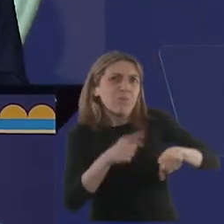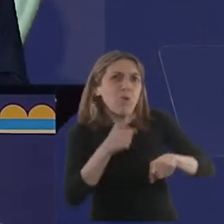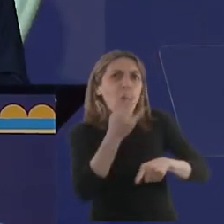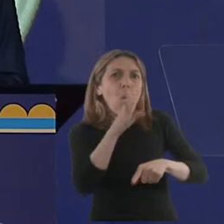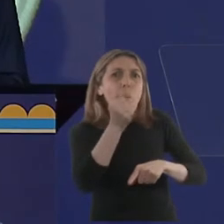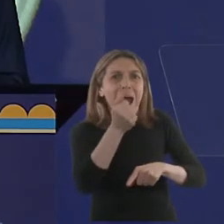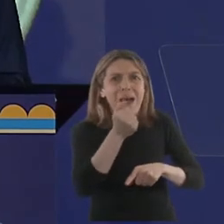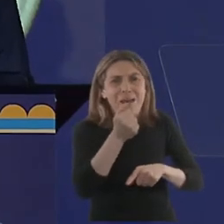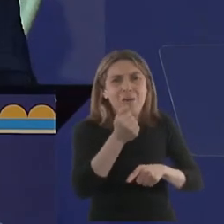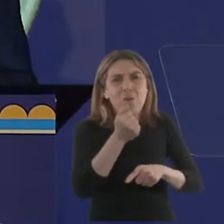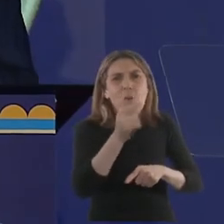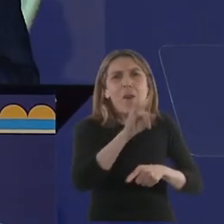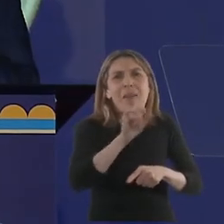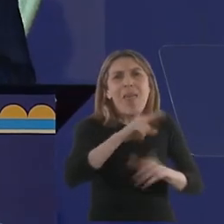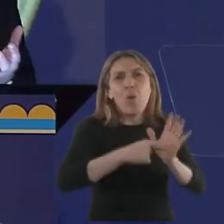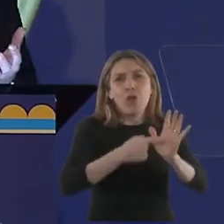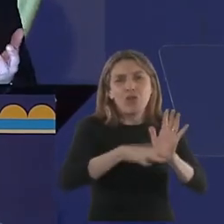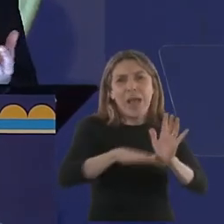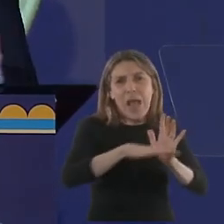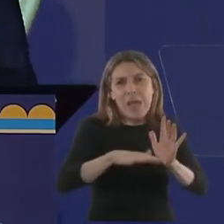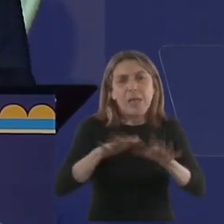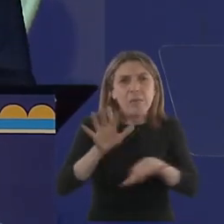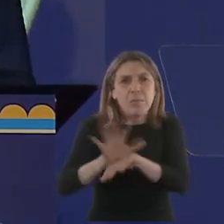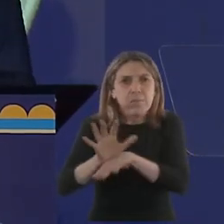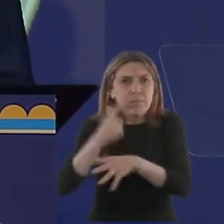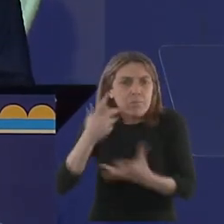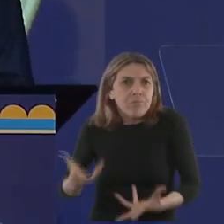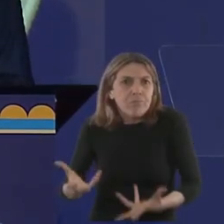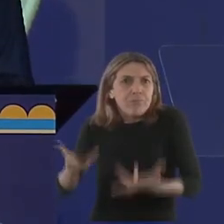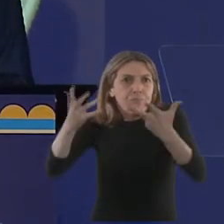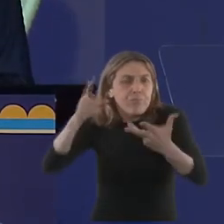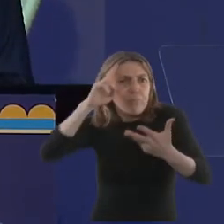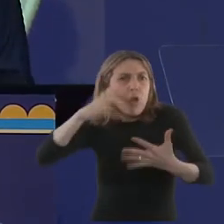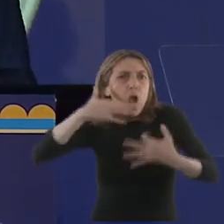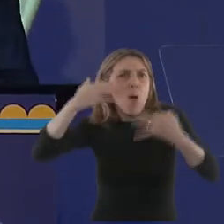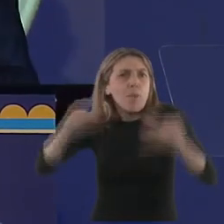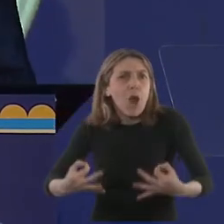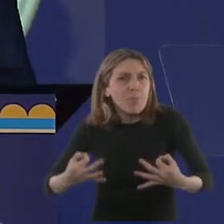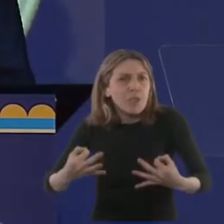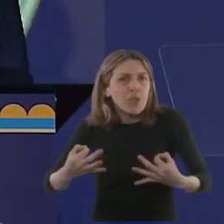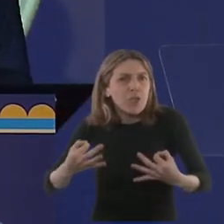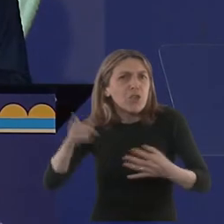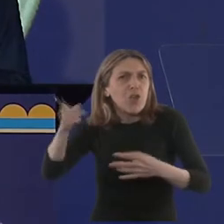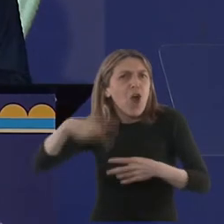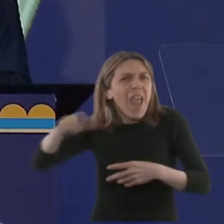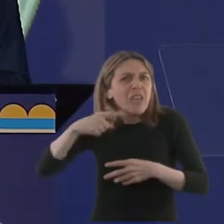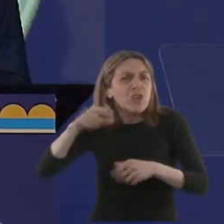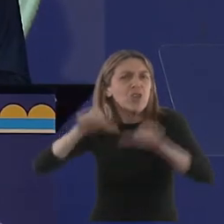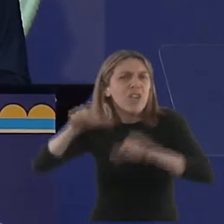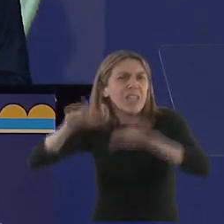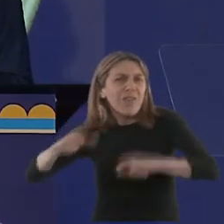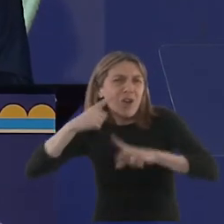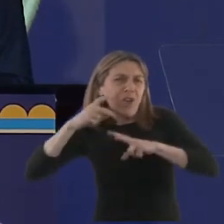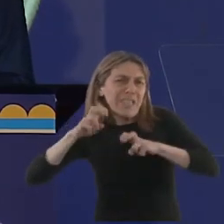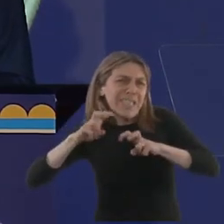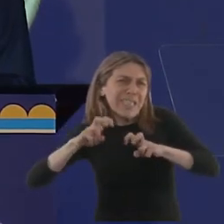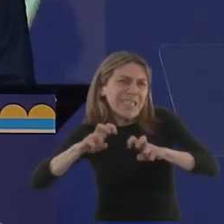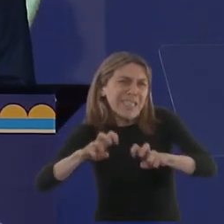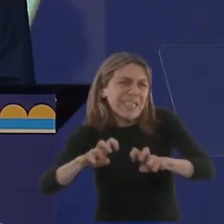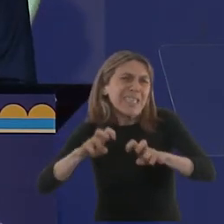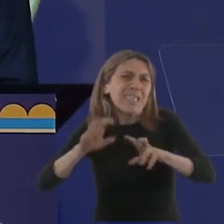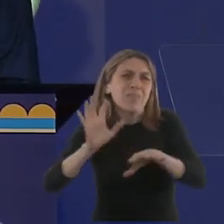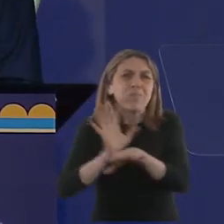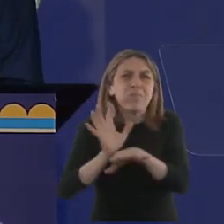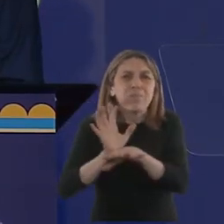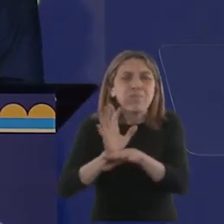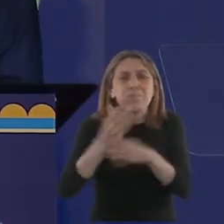destacaron por su compromiso, sin duda, y sus investigaciones, ¿no? con servicios